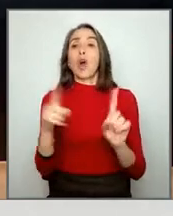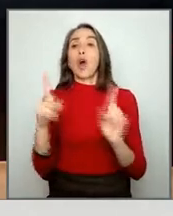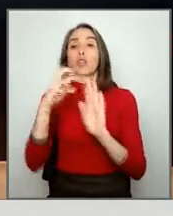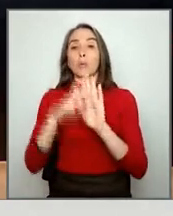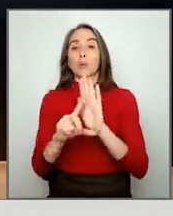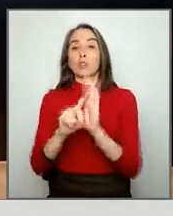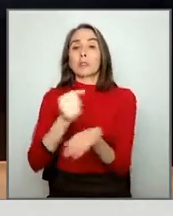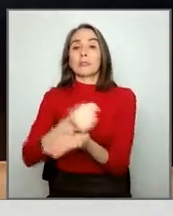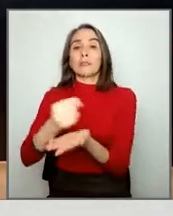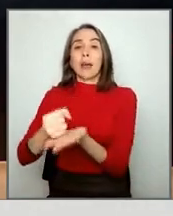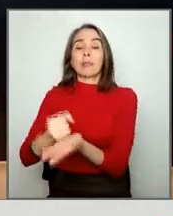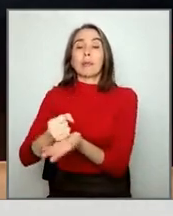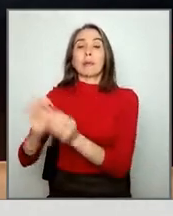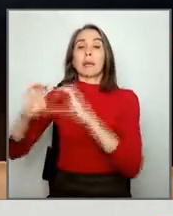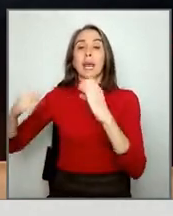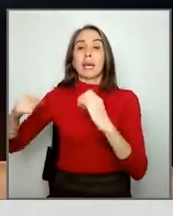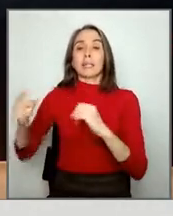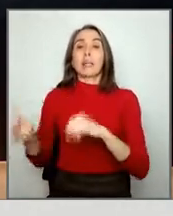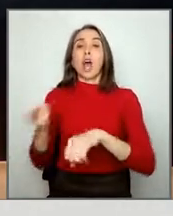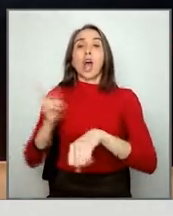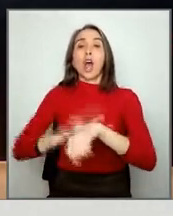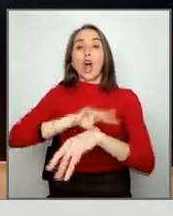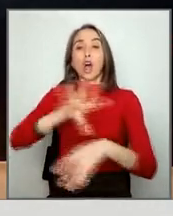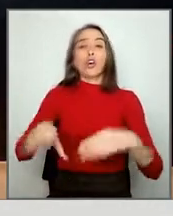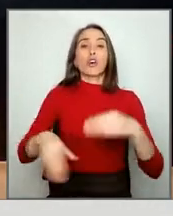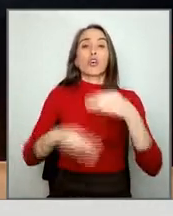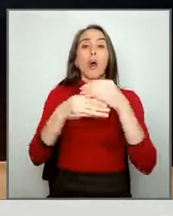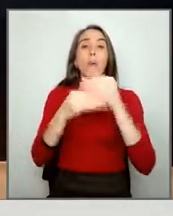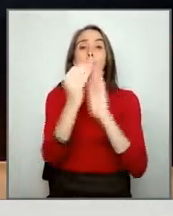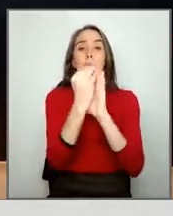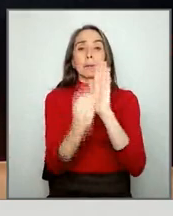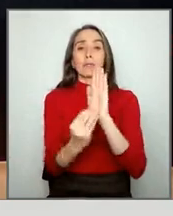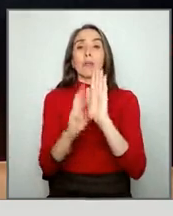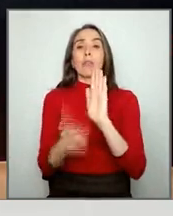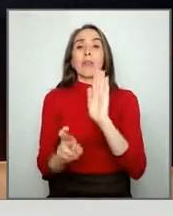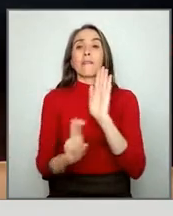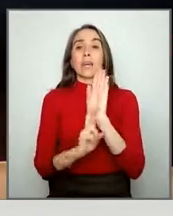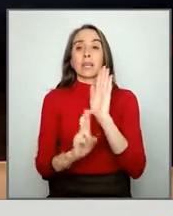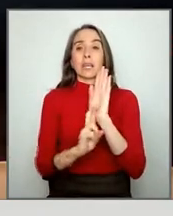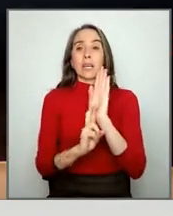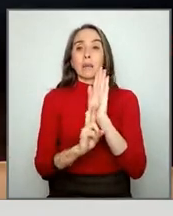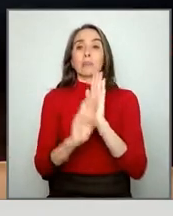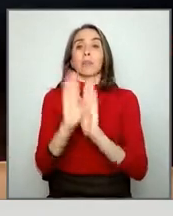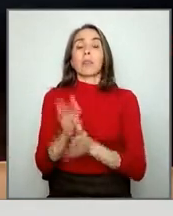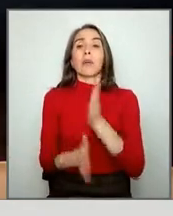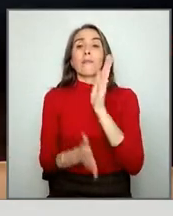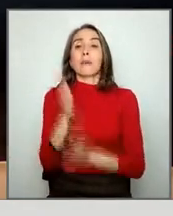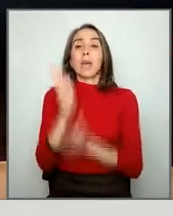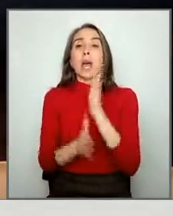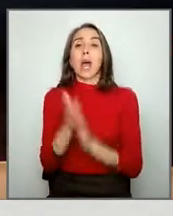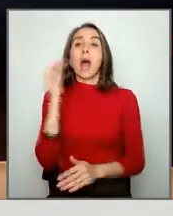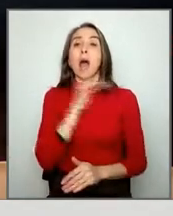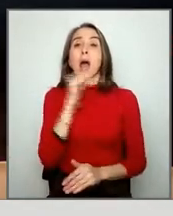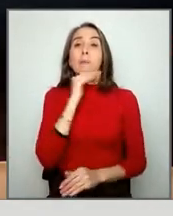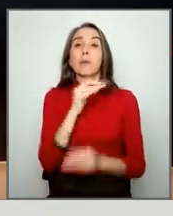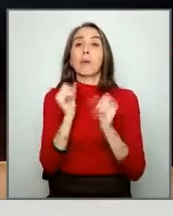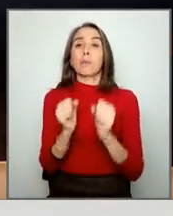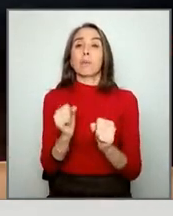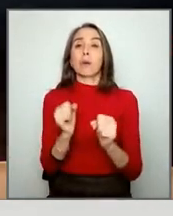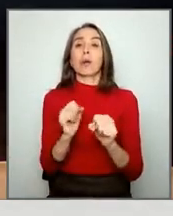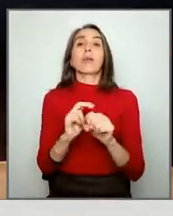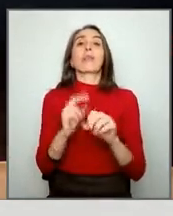debiera ser complementario debieran reglamentarlo y aquello debiera apurarse para que se pueda aplicar masivamente